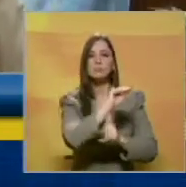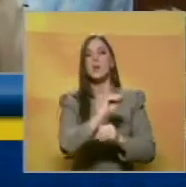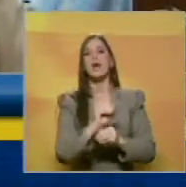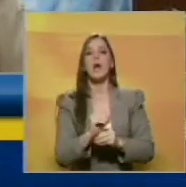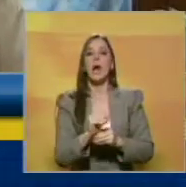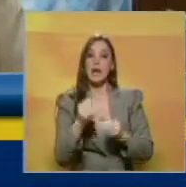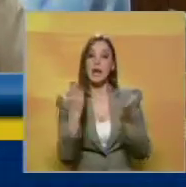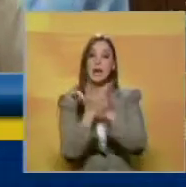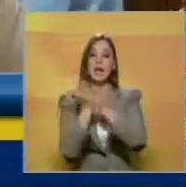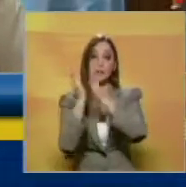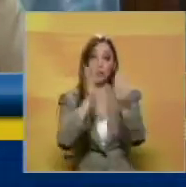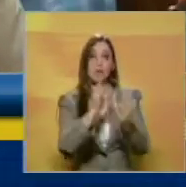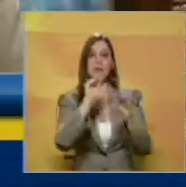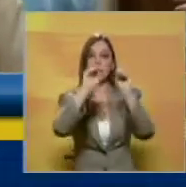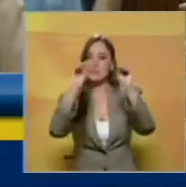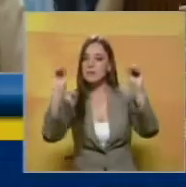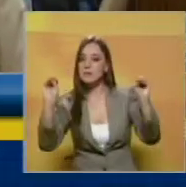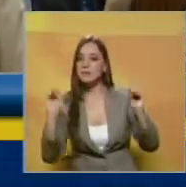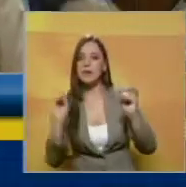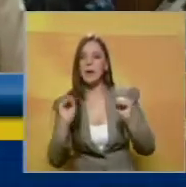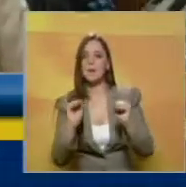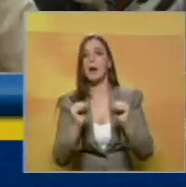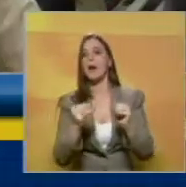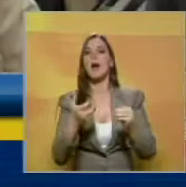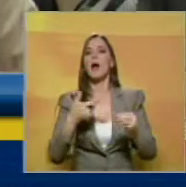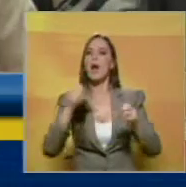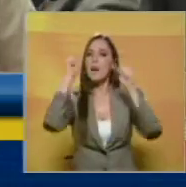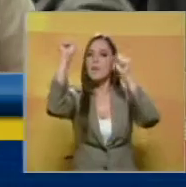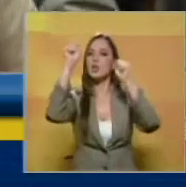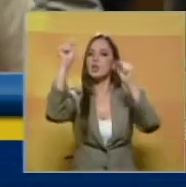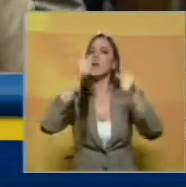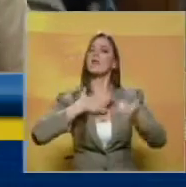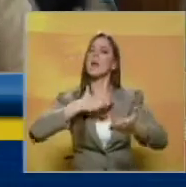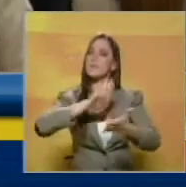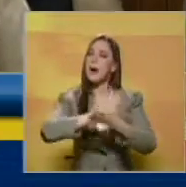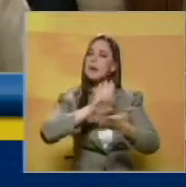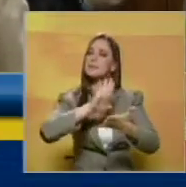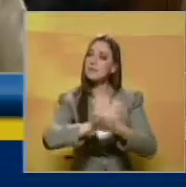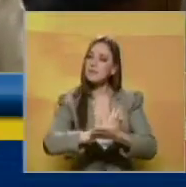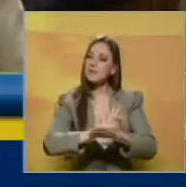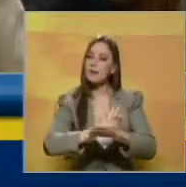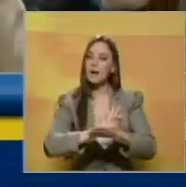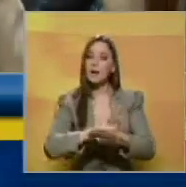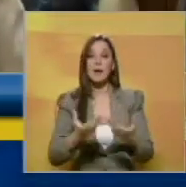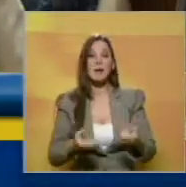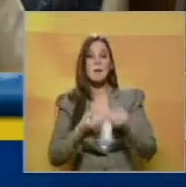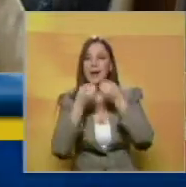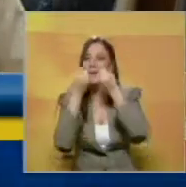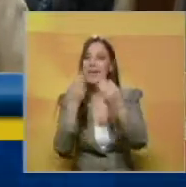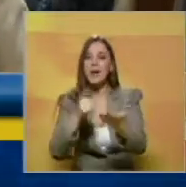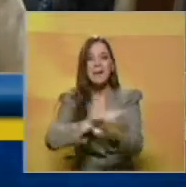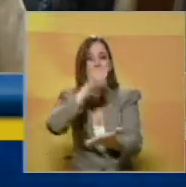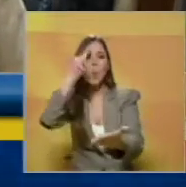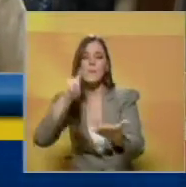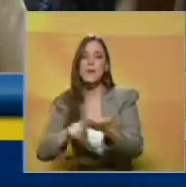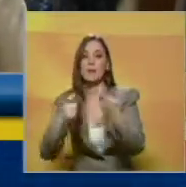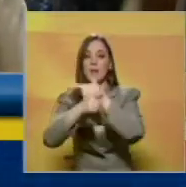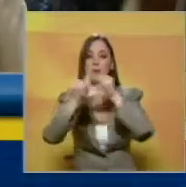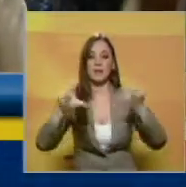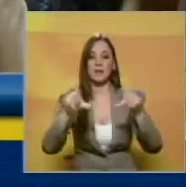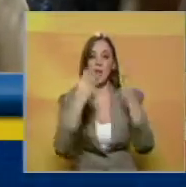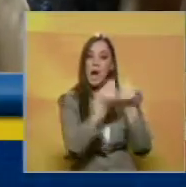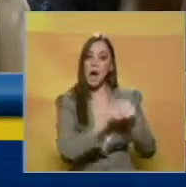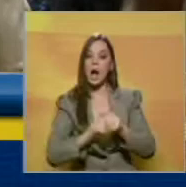estudiantes pacíficas, oígase bien, pacíficas en función de lograr la libertad plena de sus compañeros, no solamente de